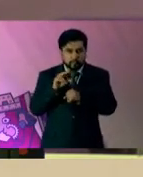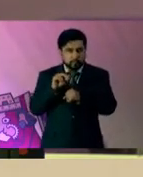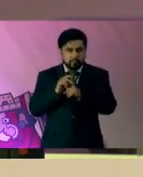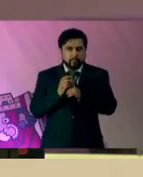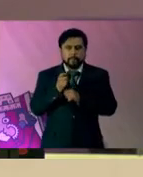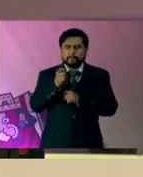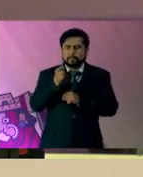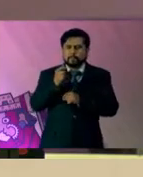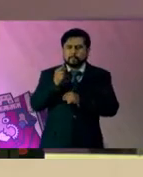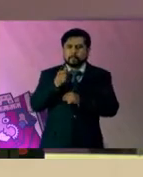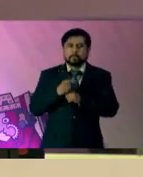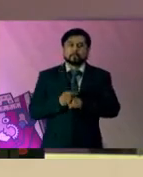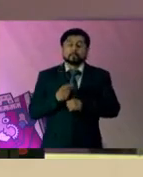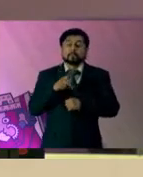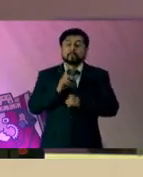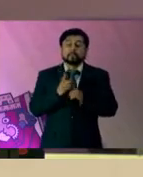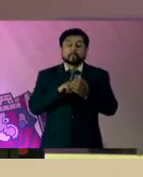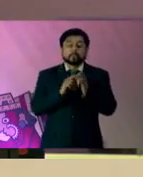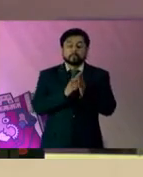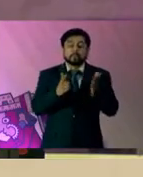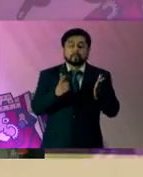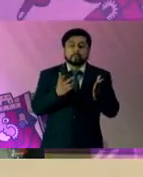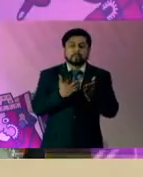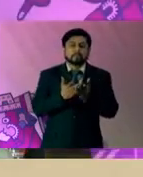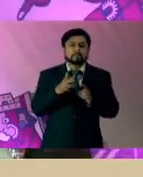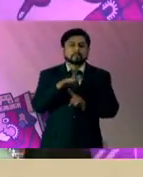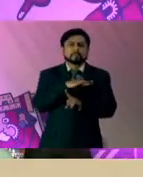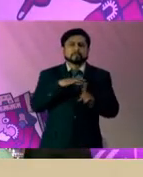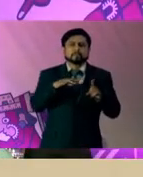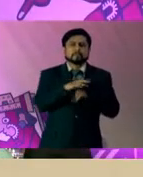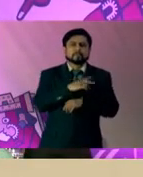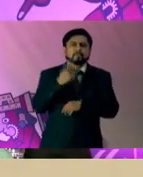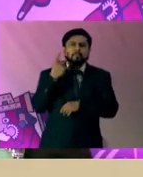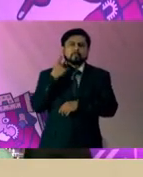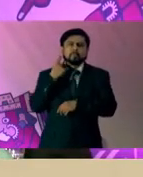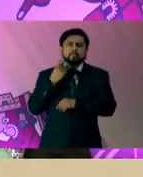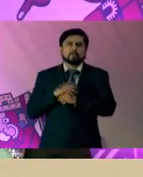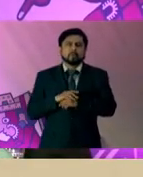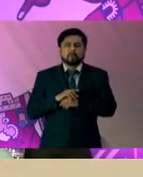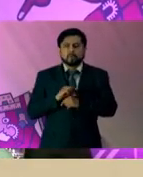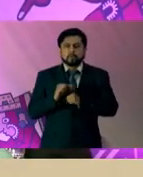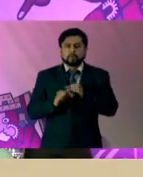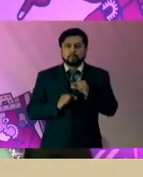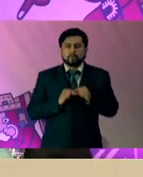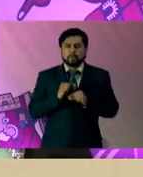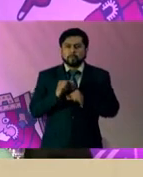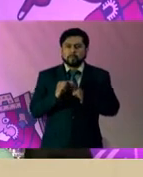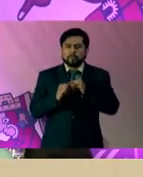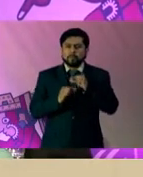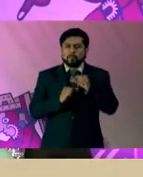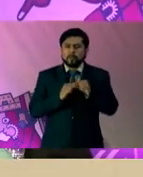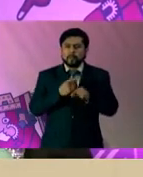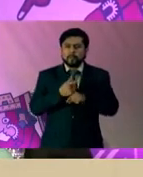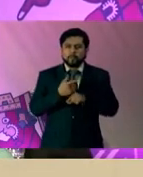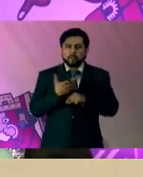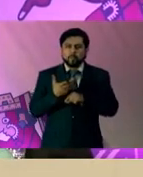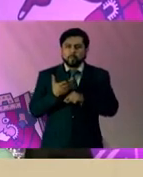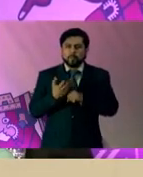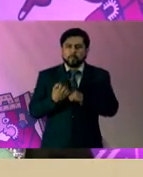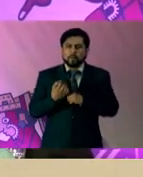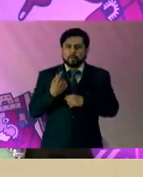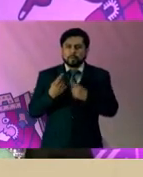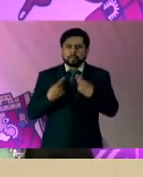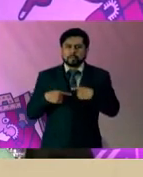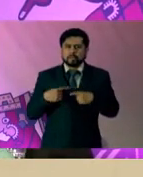pero la trama política que va para cuando la traición que va fraguando la decisión